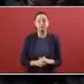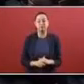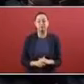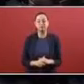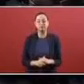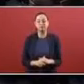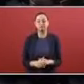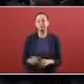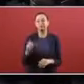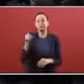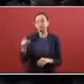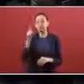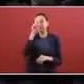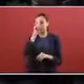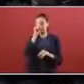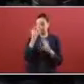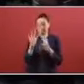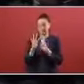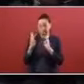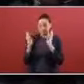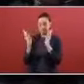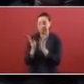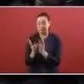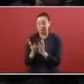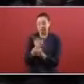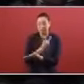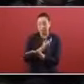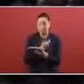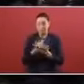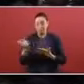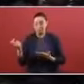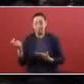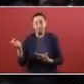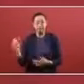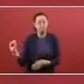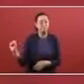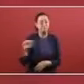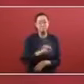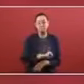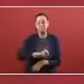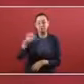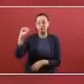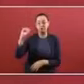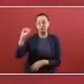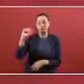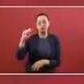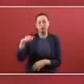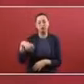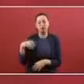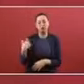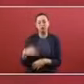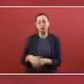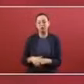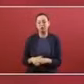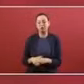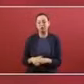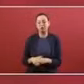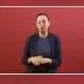los consejeros de los organismos autónomos por las nubes. Les decía